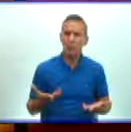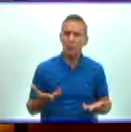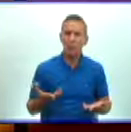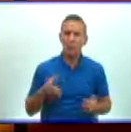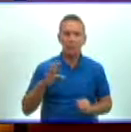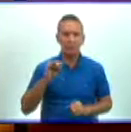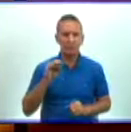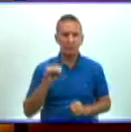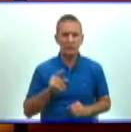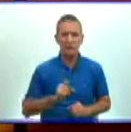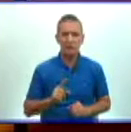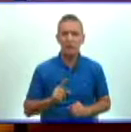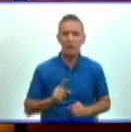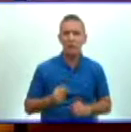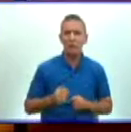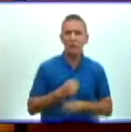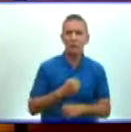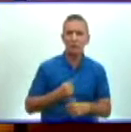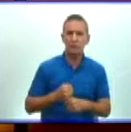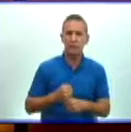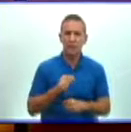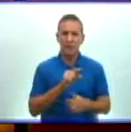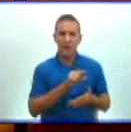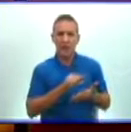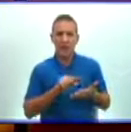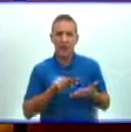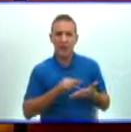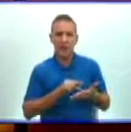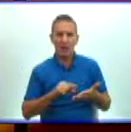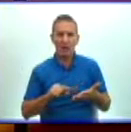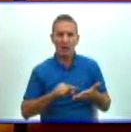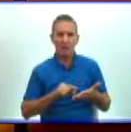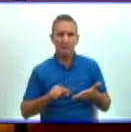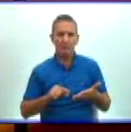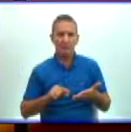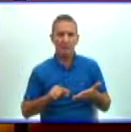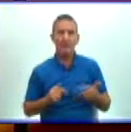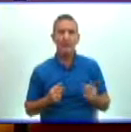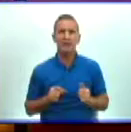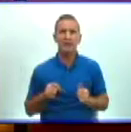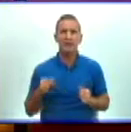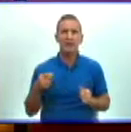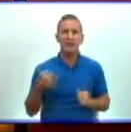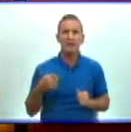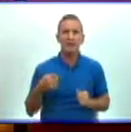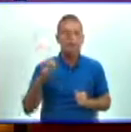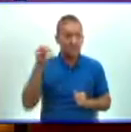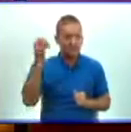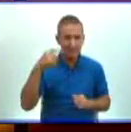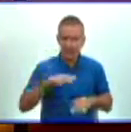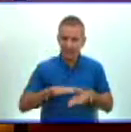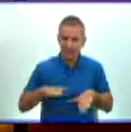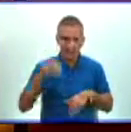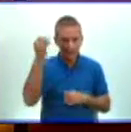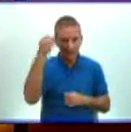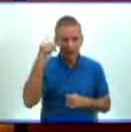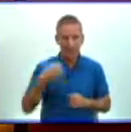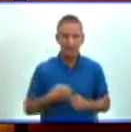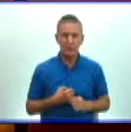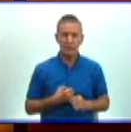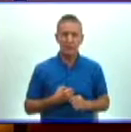hechas. Es utilizar sus conocimientos, sus criterios,